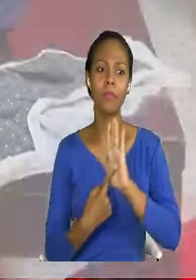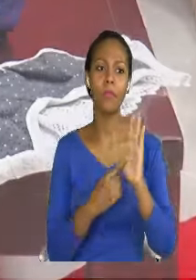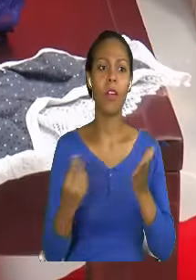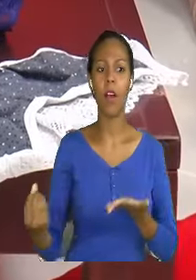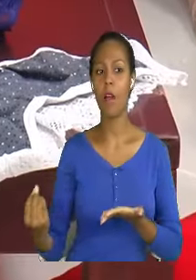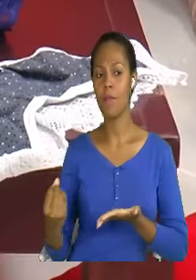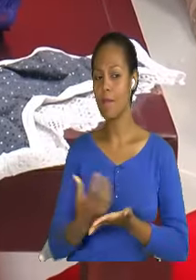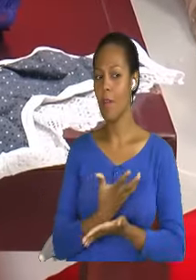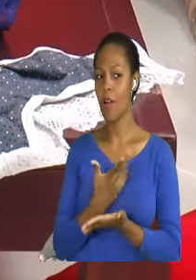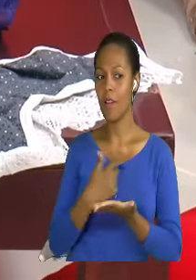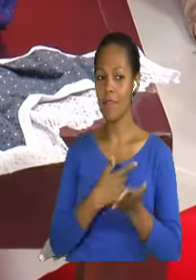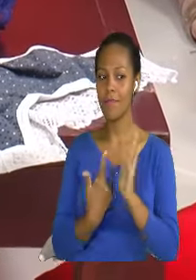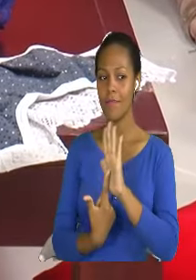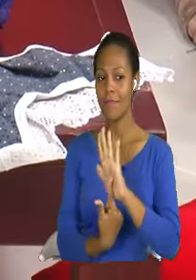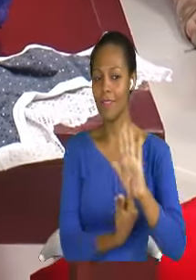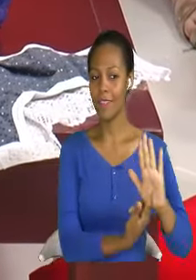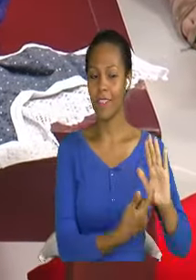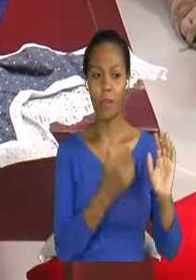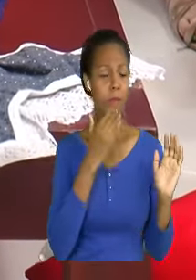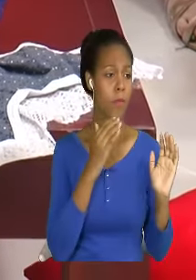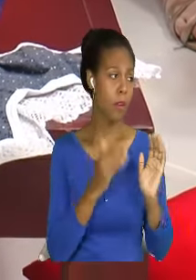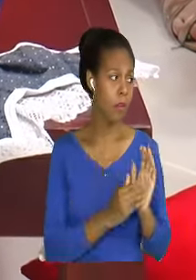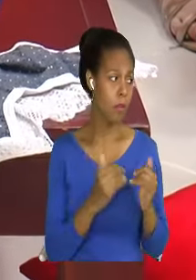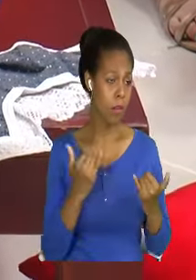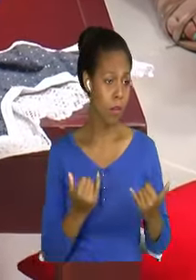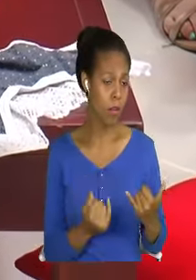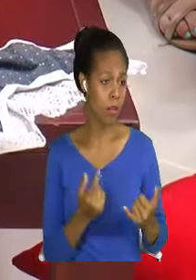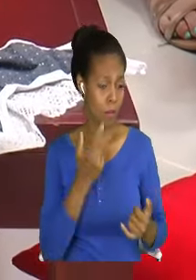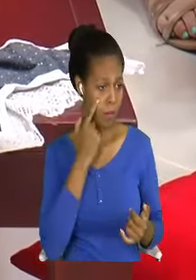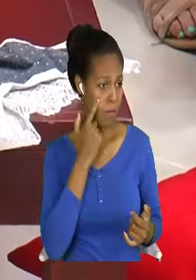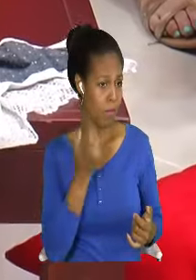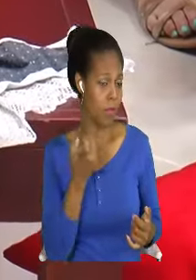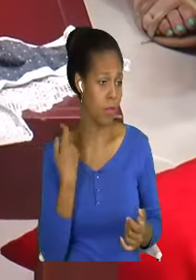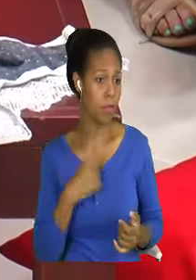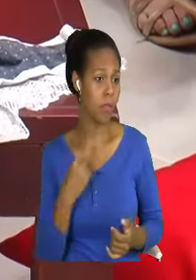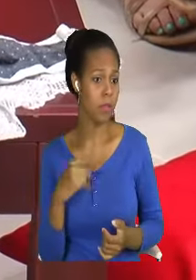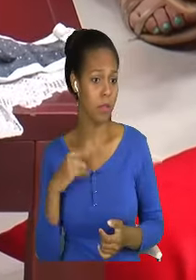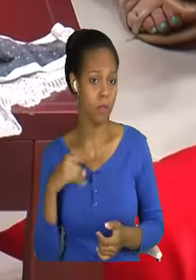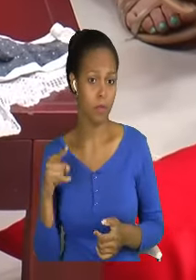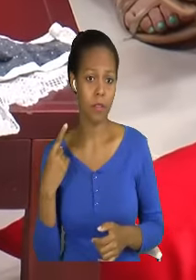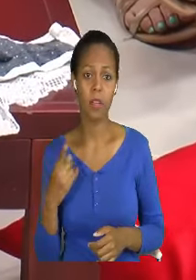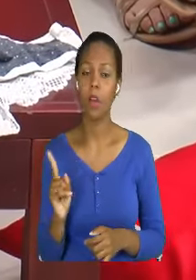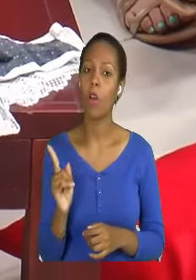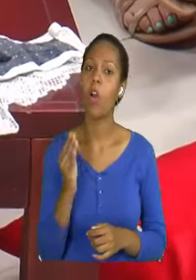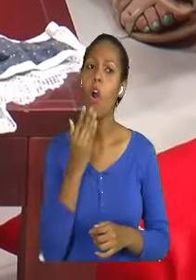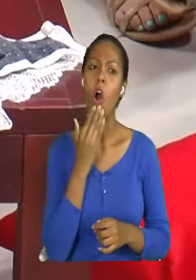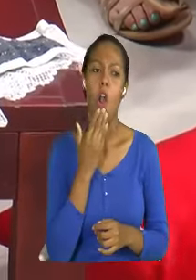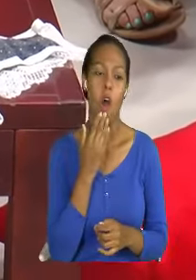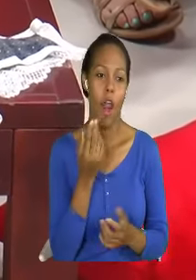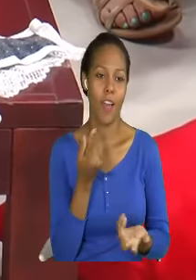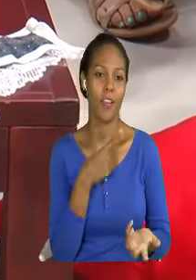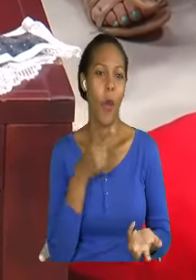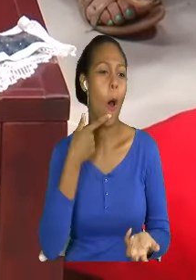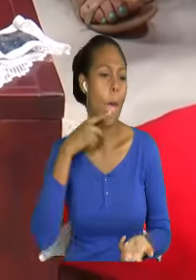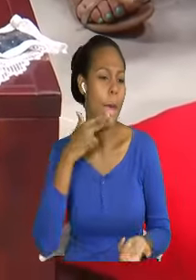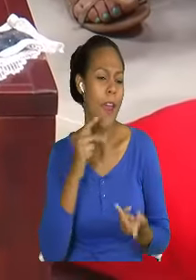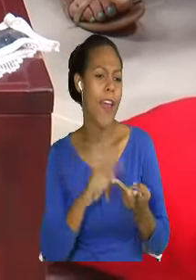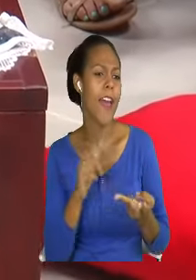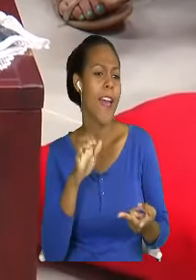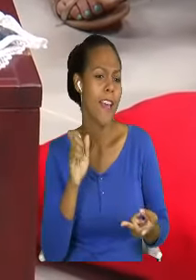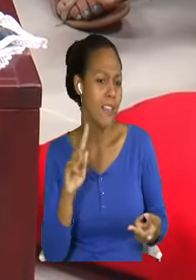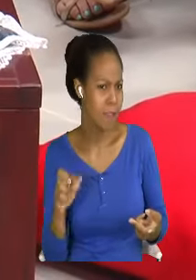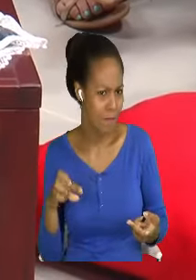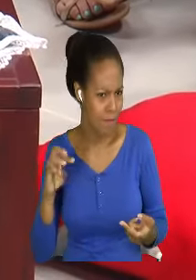Es decir, ahorita lo que más está saliendo es la parte de los colores vino, los colores esmeralda,